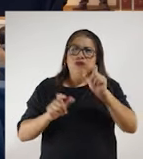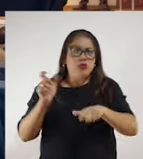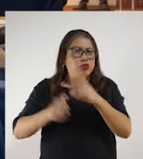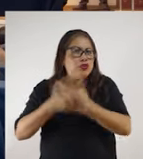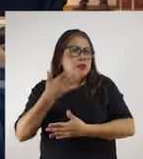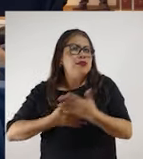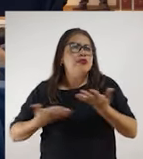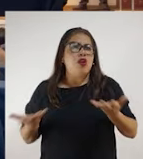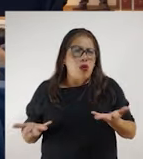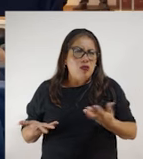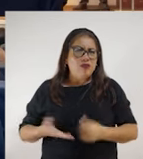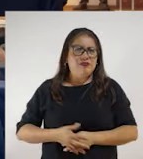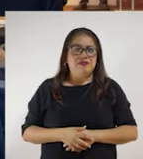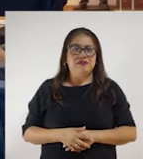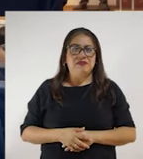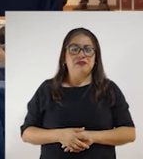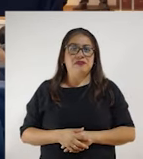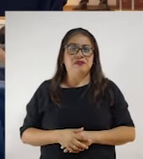discapacidad.